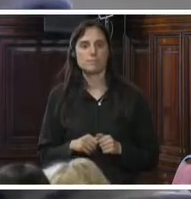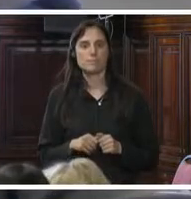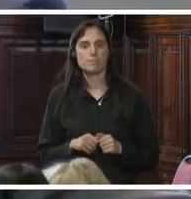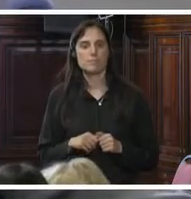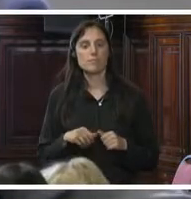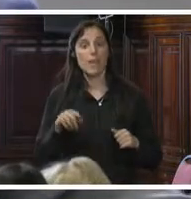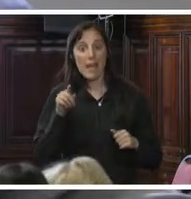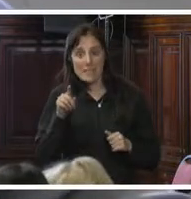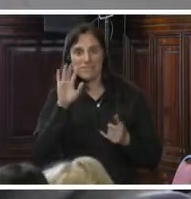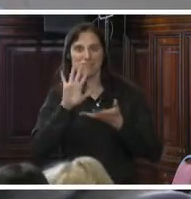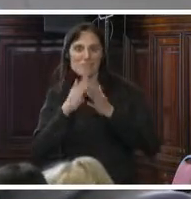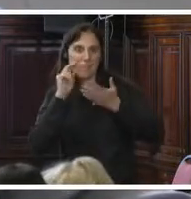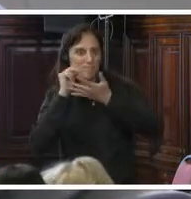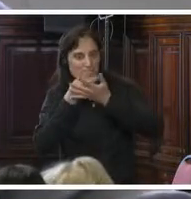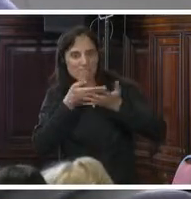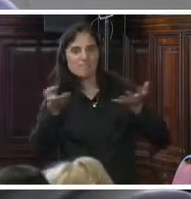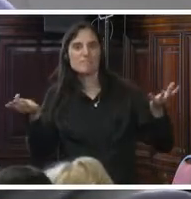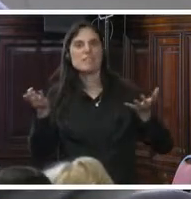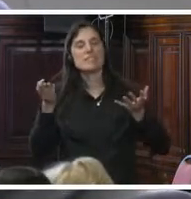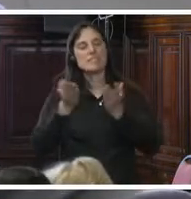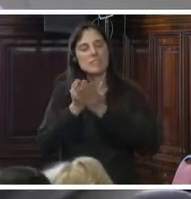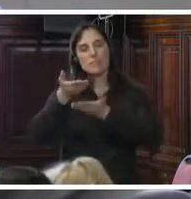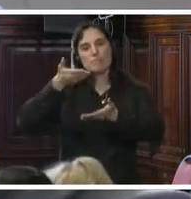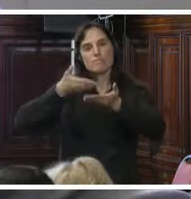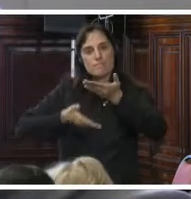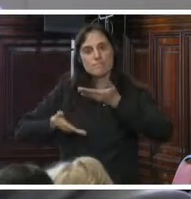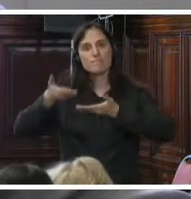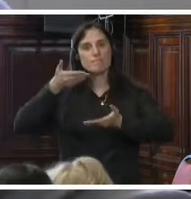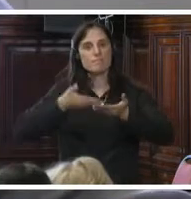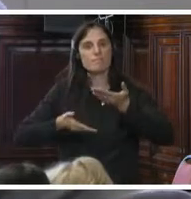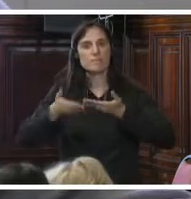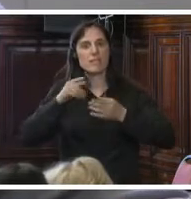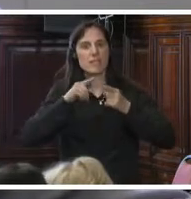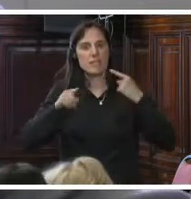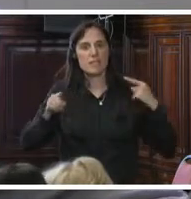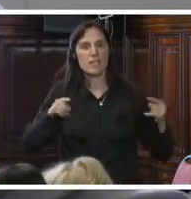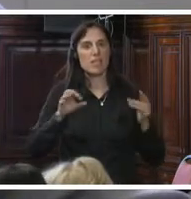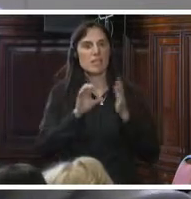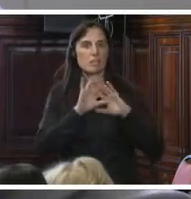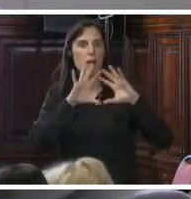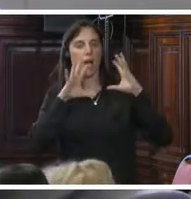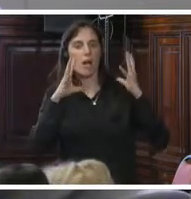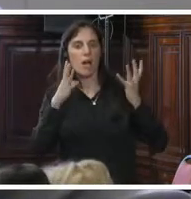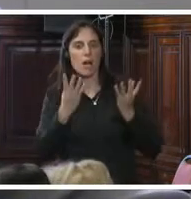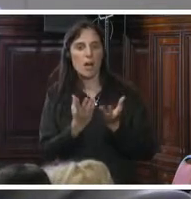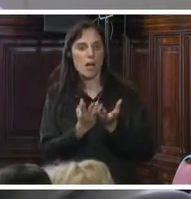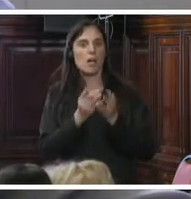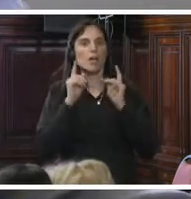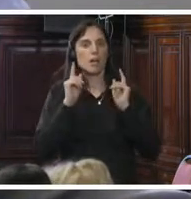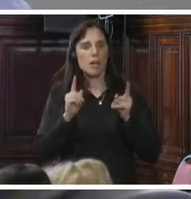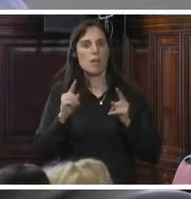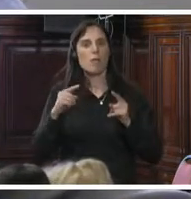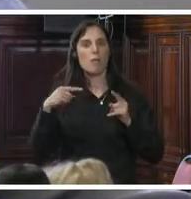in collaboration, close collaboration, with the universal system and other, in fact, other regional